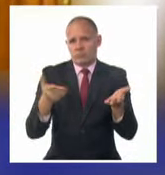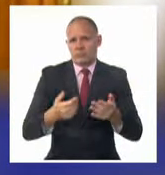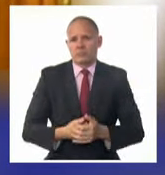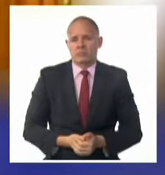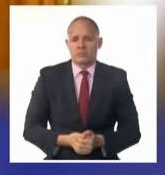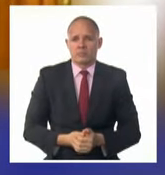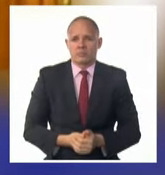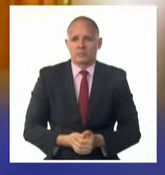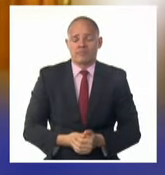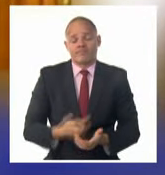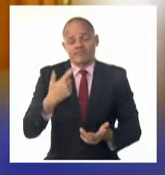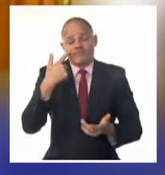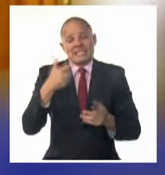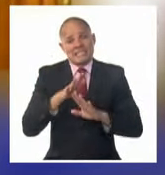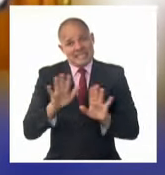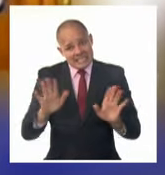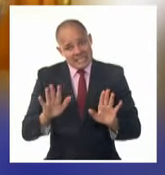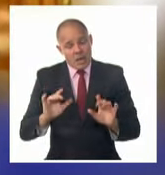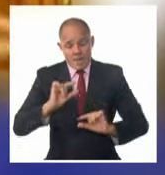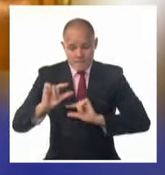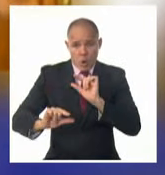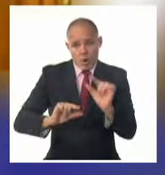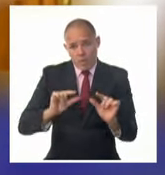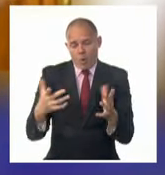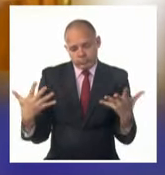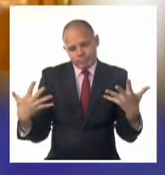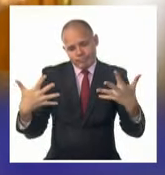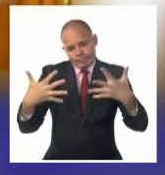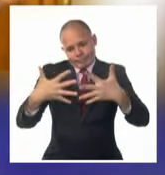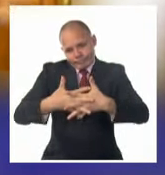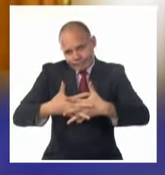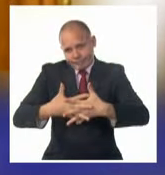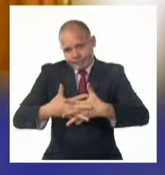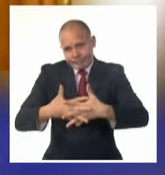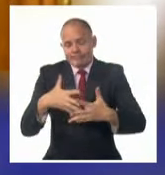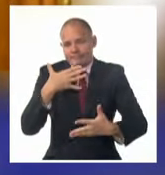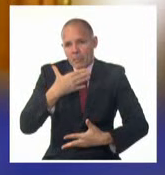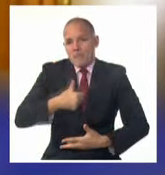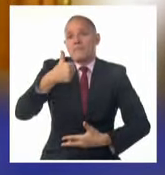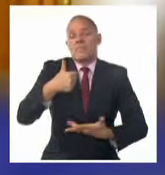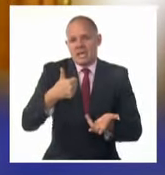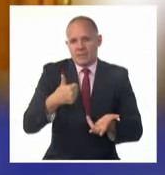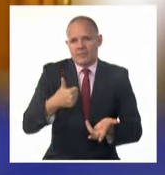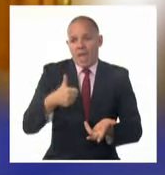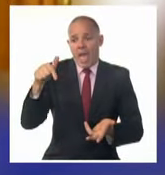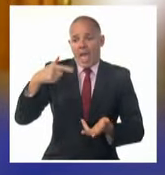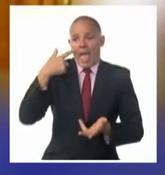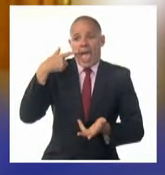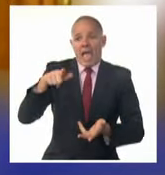para ir logrando pasar del genocidio económico, de la resistencia al crecimiento económico.